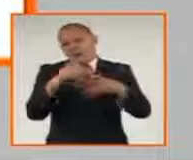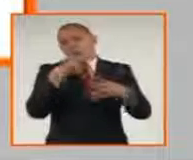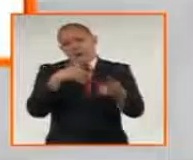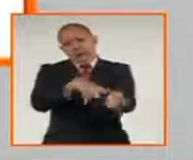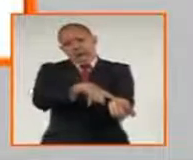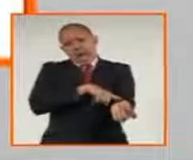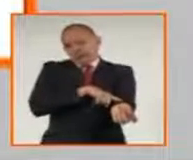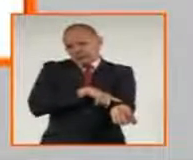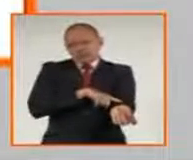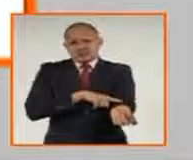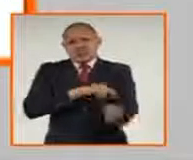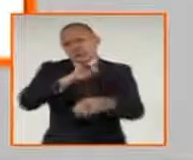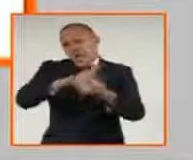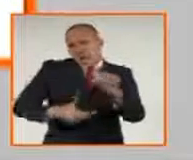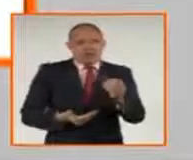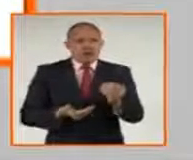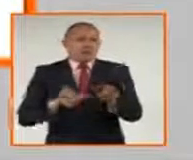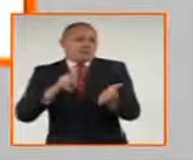que, de acuerdo